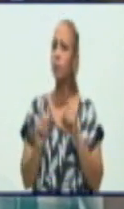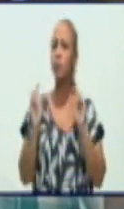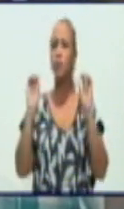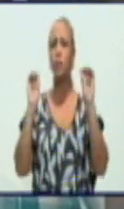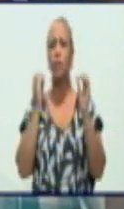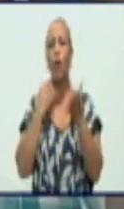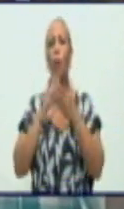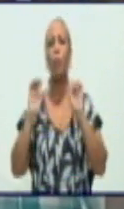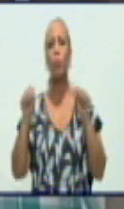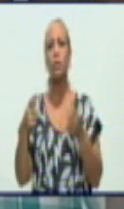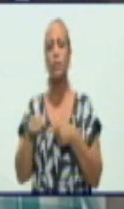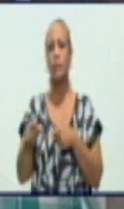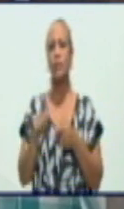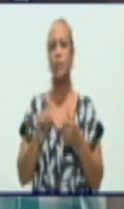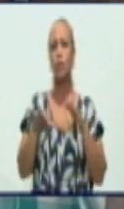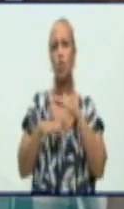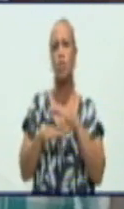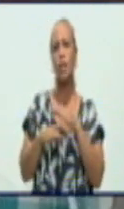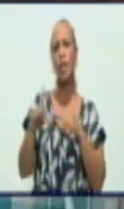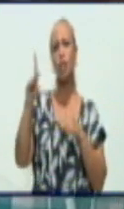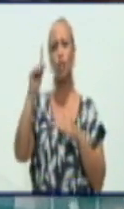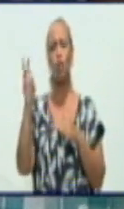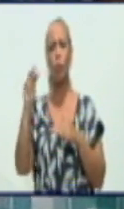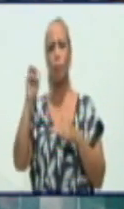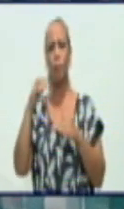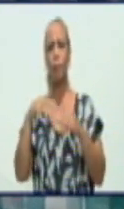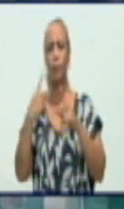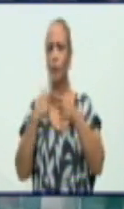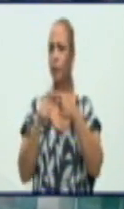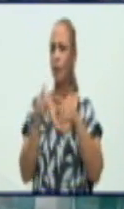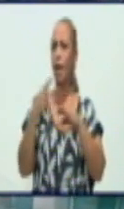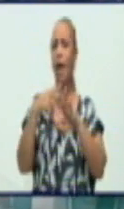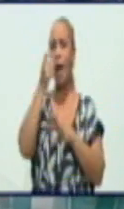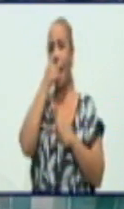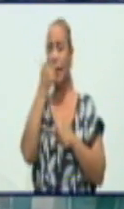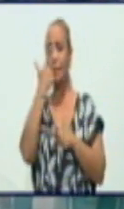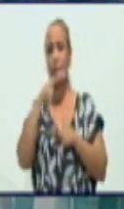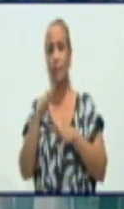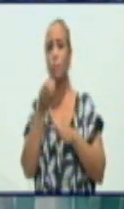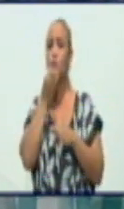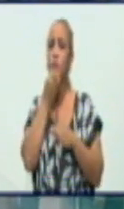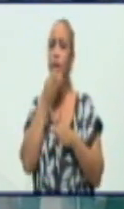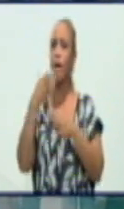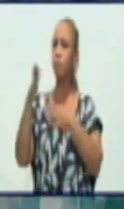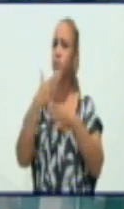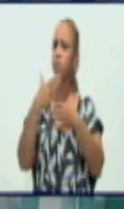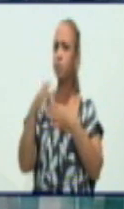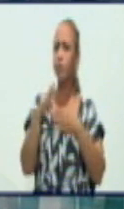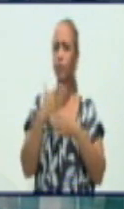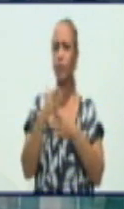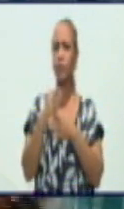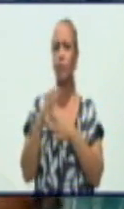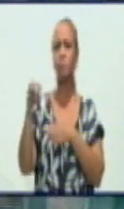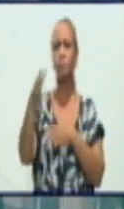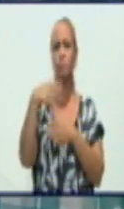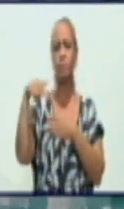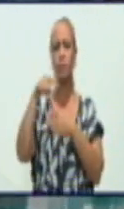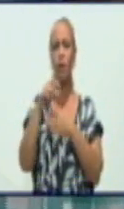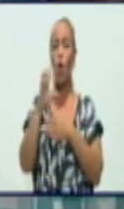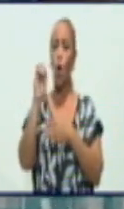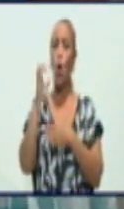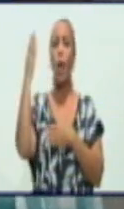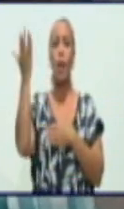con dominicana con haití pudiera variar tanto el rumbo como la velocidad de este fenómeno